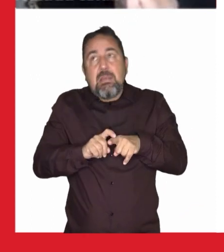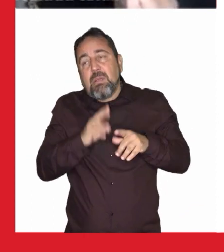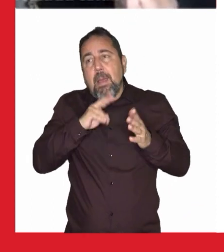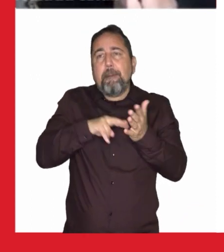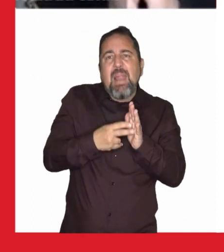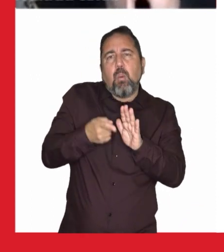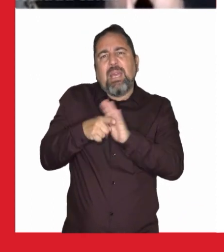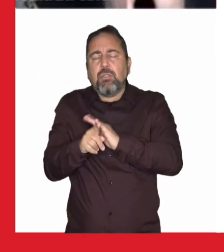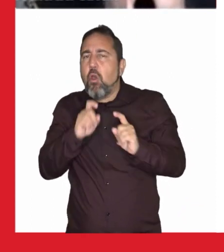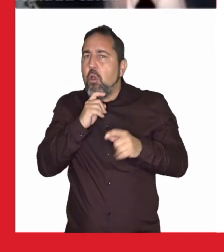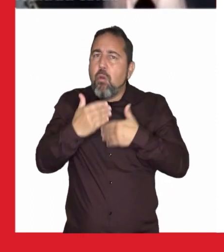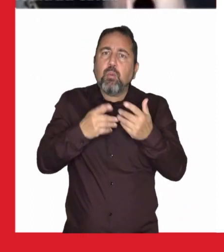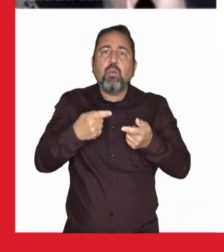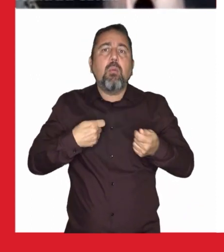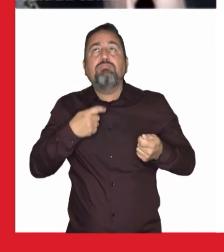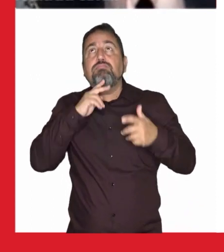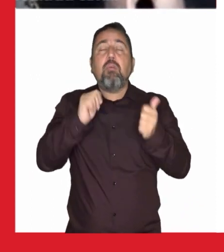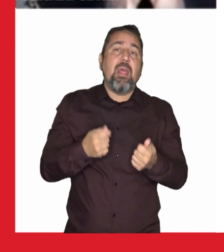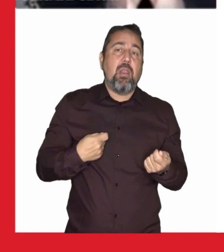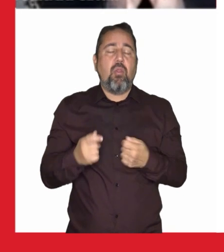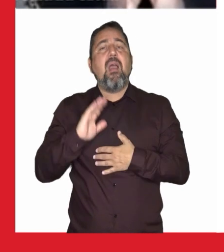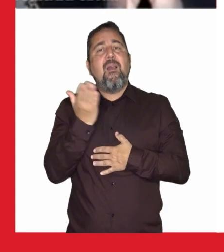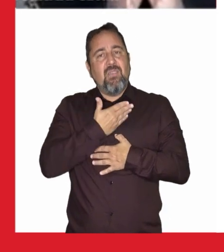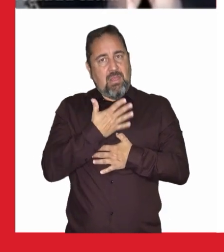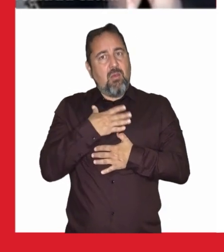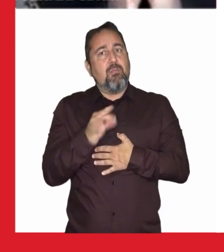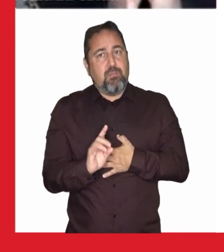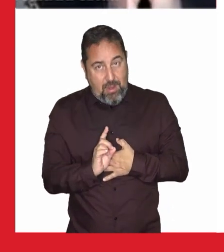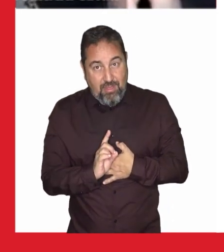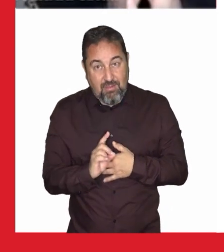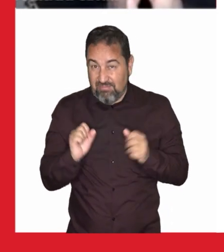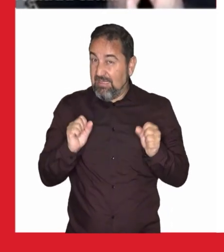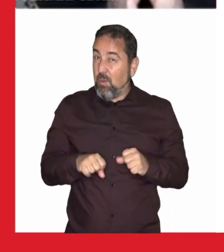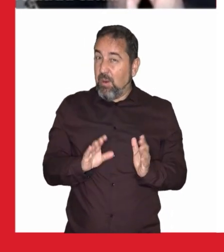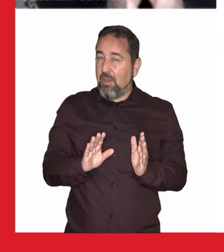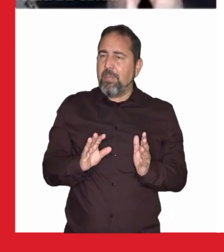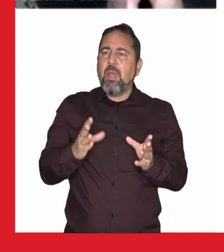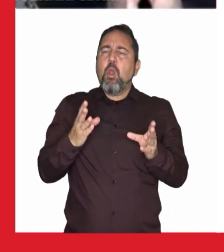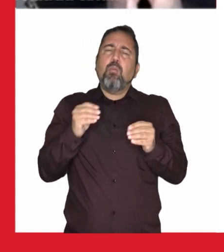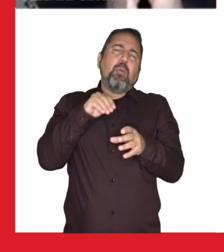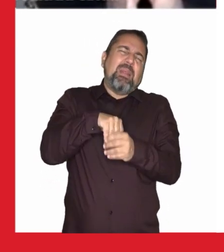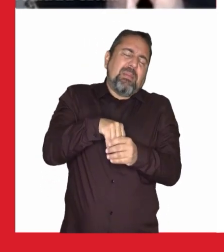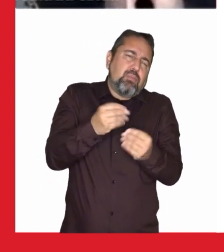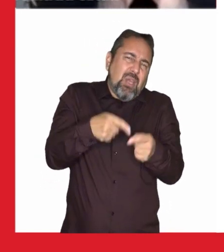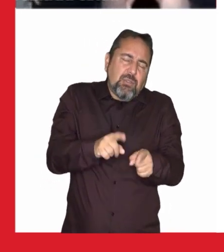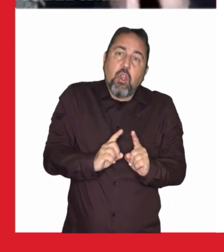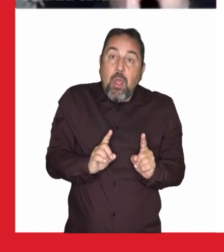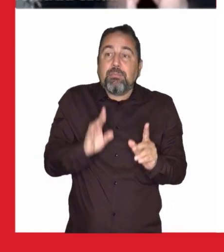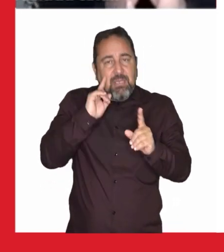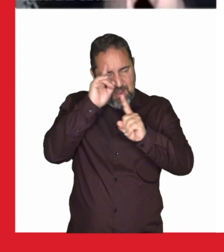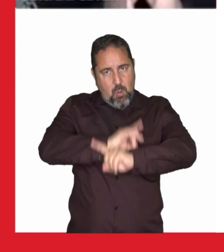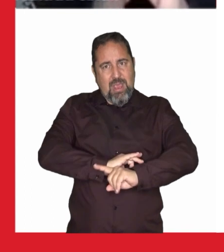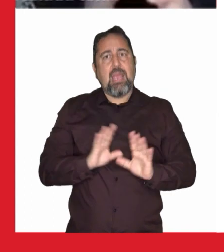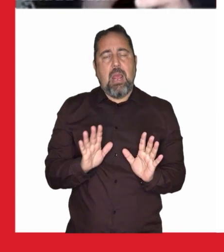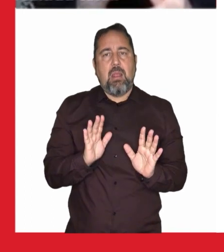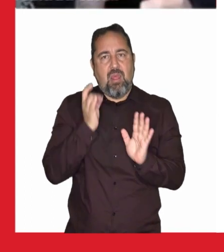negocio. ¿Sí? Según el tipo de plan de gestión que tengas, tu modelo de negocio se puede ver afectado. ¿De acuerdo? No vamos a